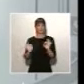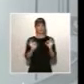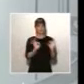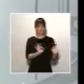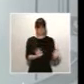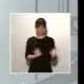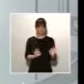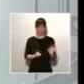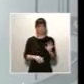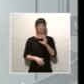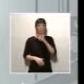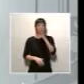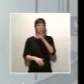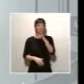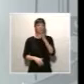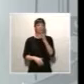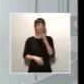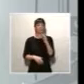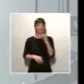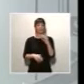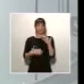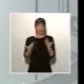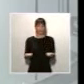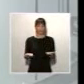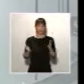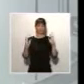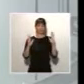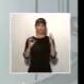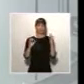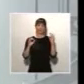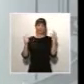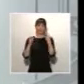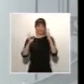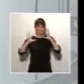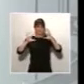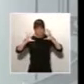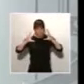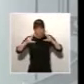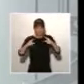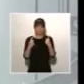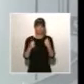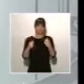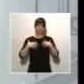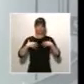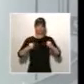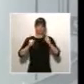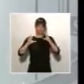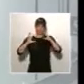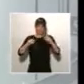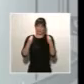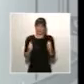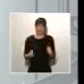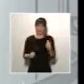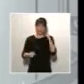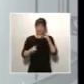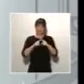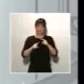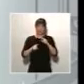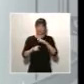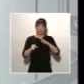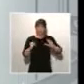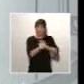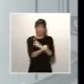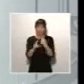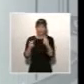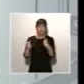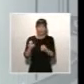que hace falta hacer en estos momentos del sistema sanitario para que pueda hacer frente a todos estos nuevos casos que